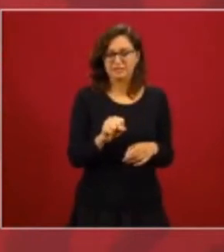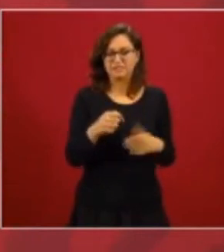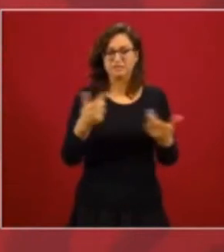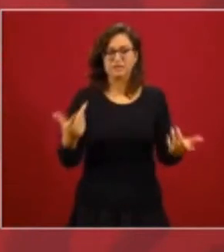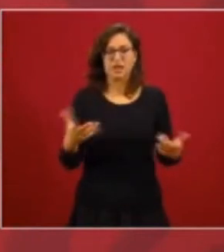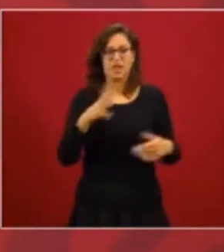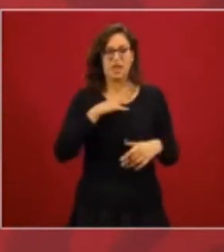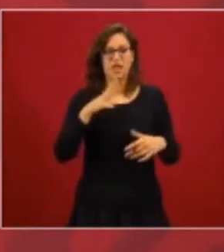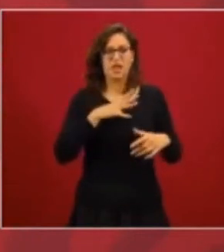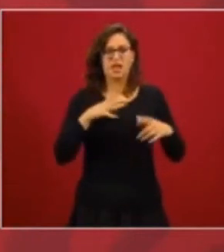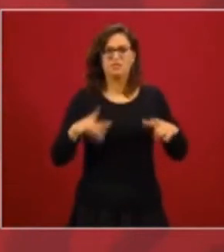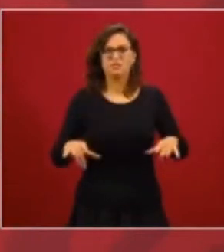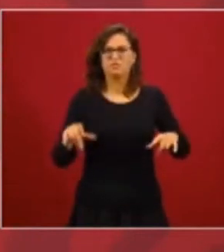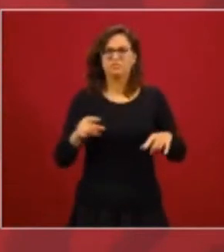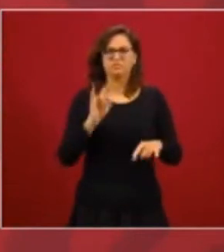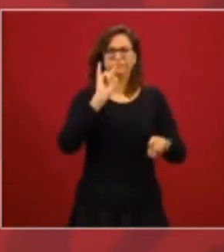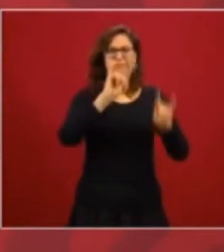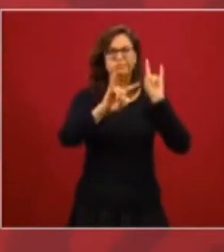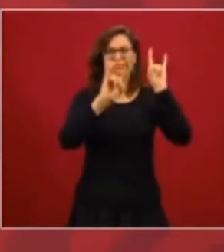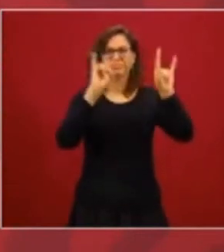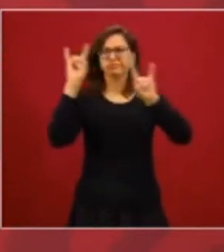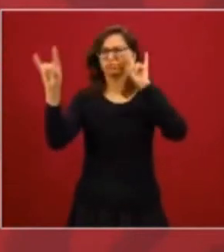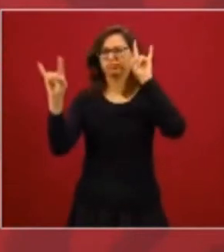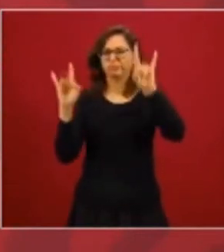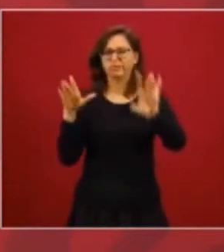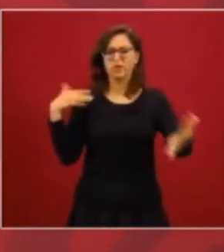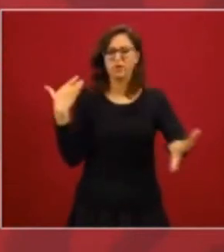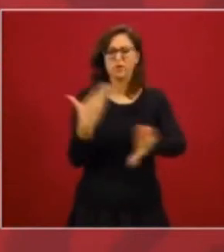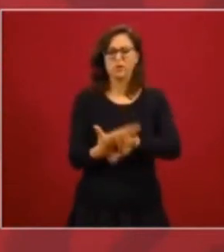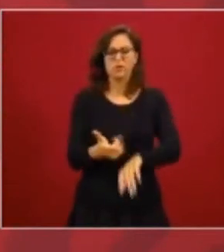mantas en contra de la Guardia Nacional.